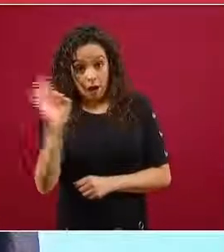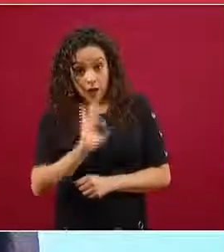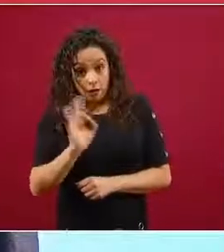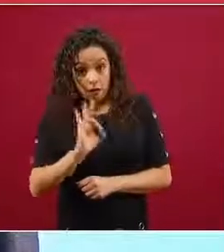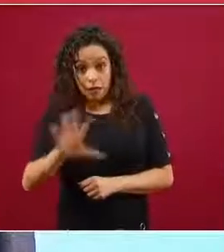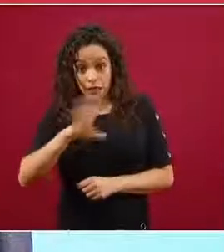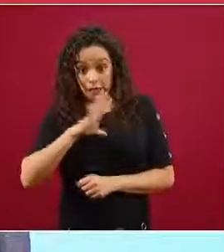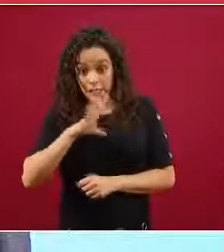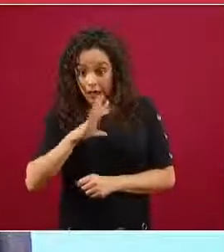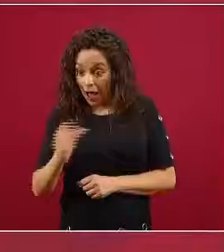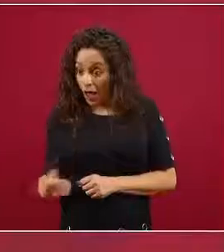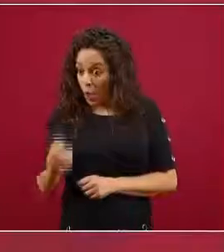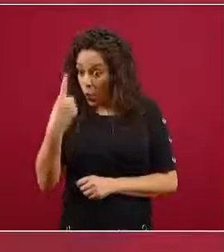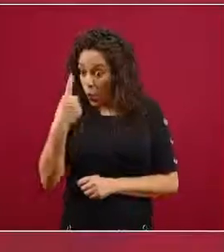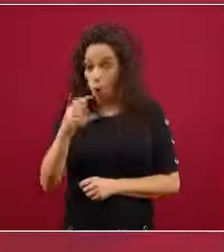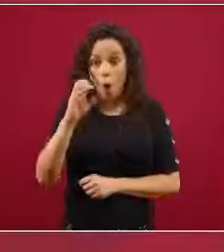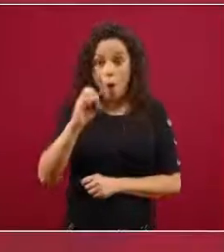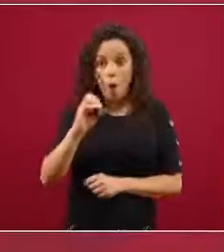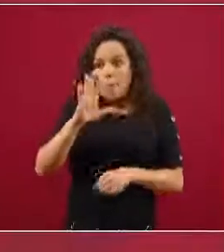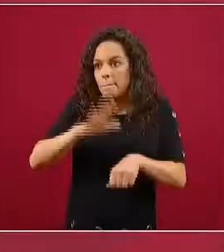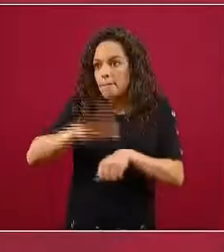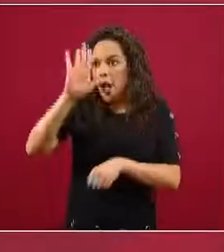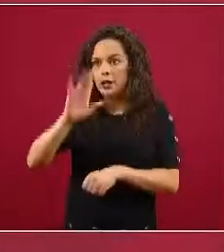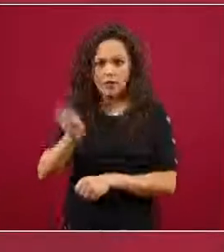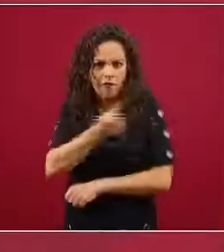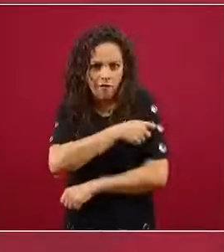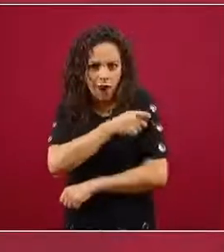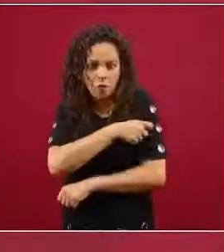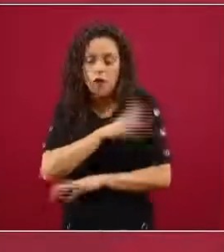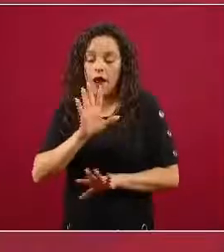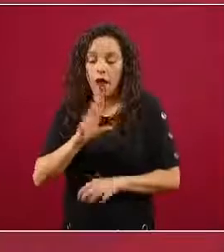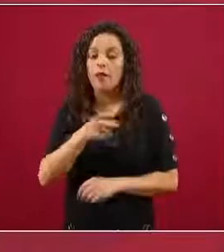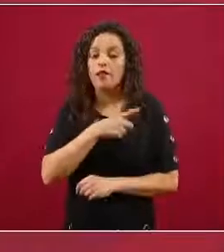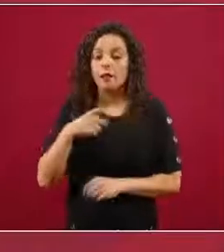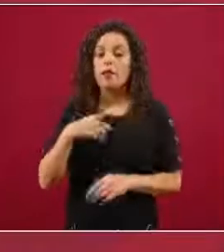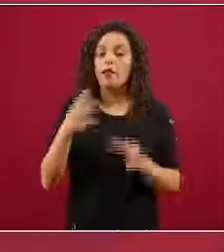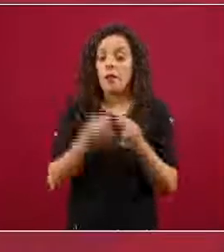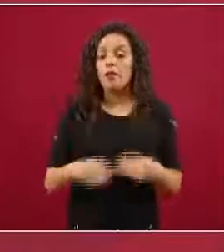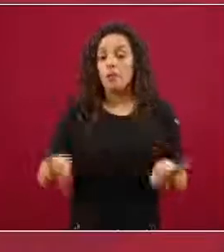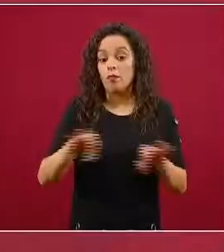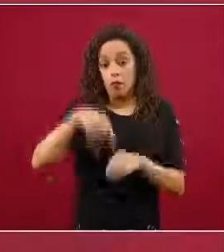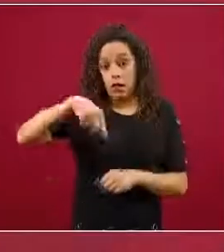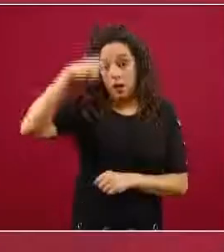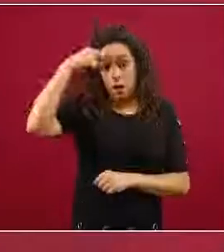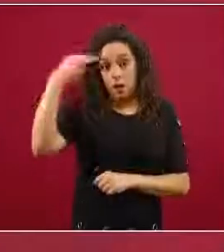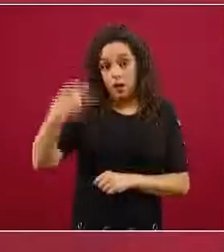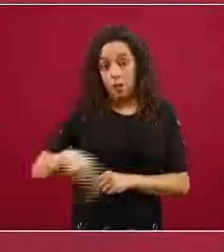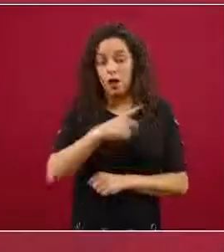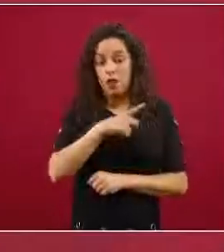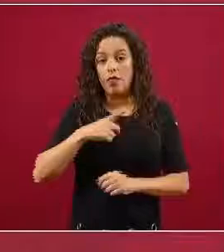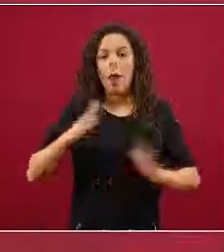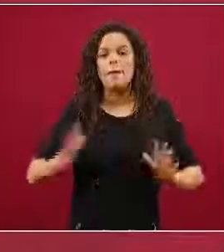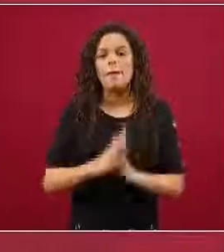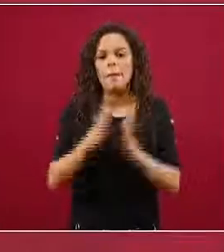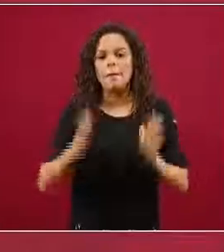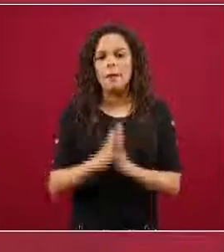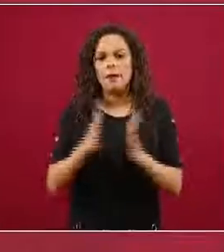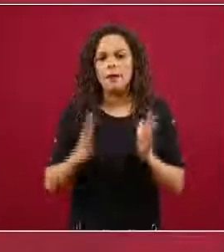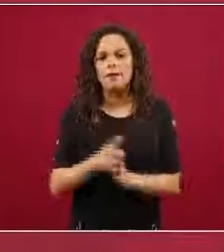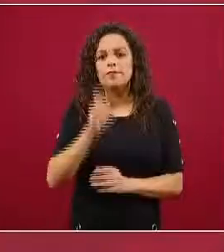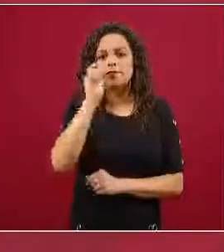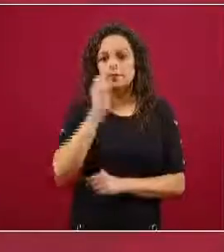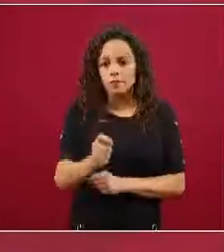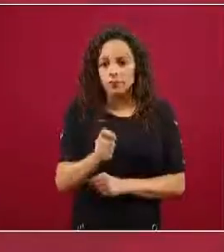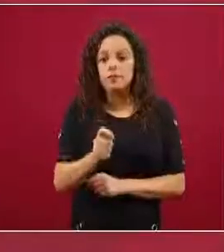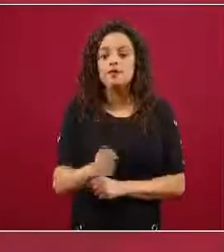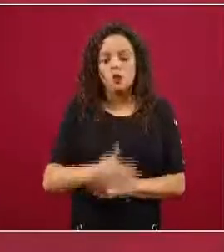tener una vacuna o más, y es muy importante que México participe en mecanismos de acceso equitativo, de